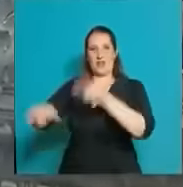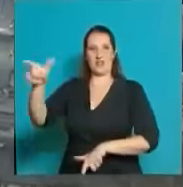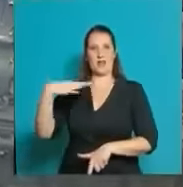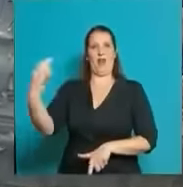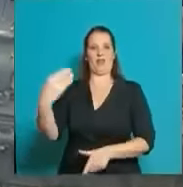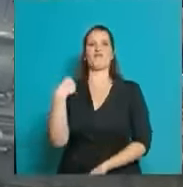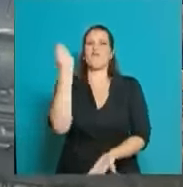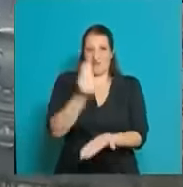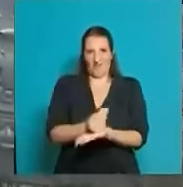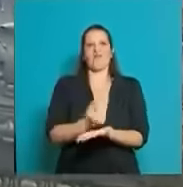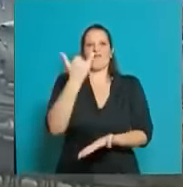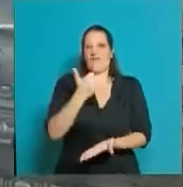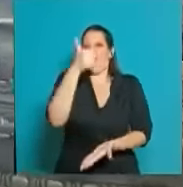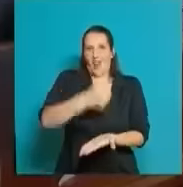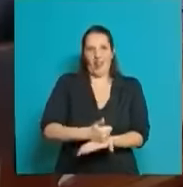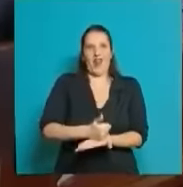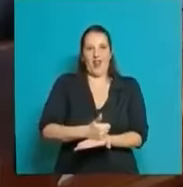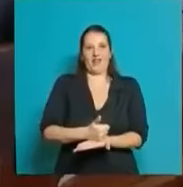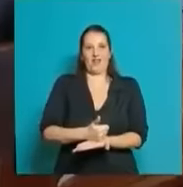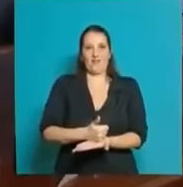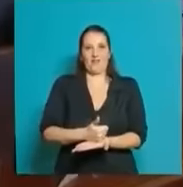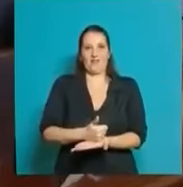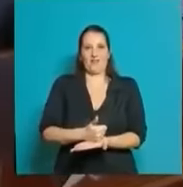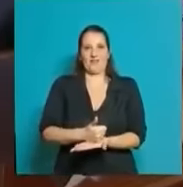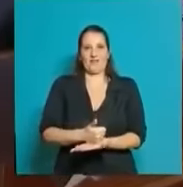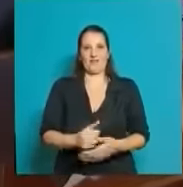Yo estoy acá por el voto de la gente, señores.